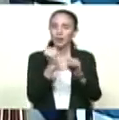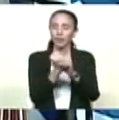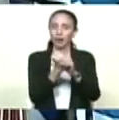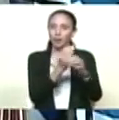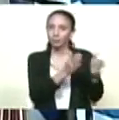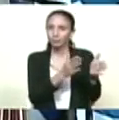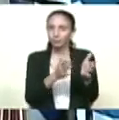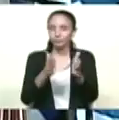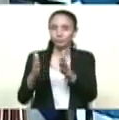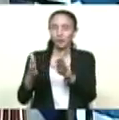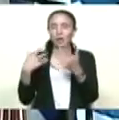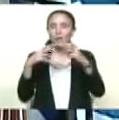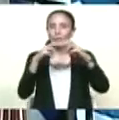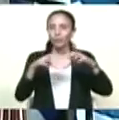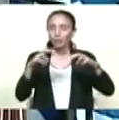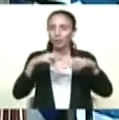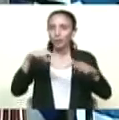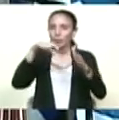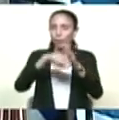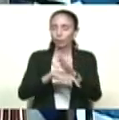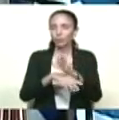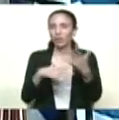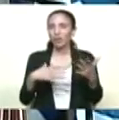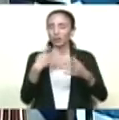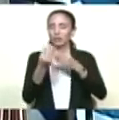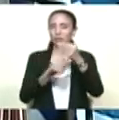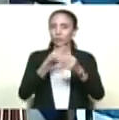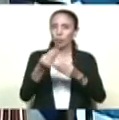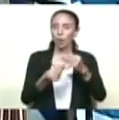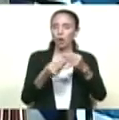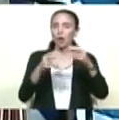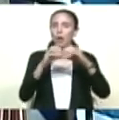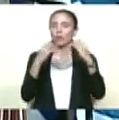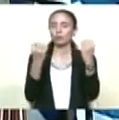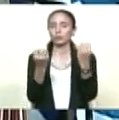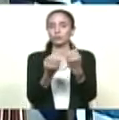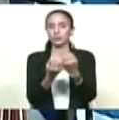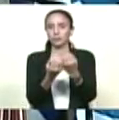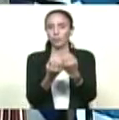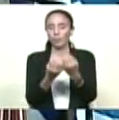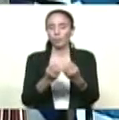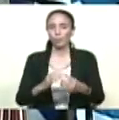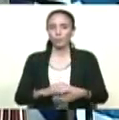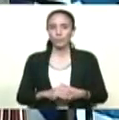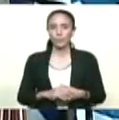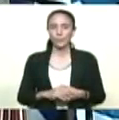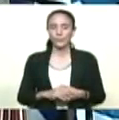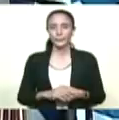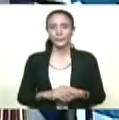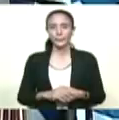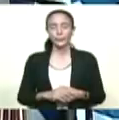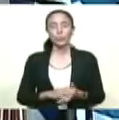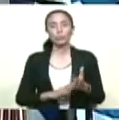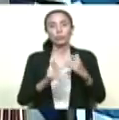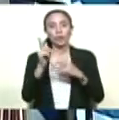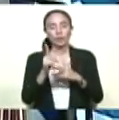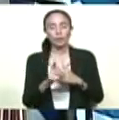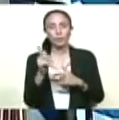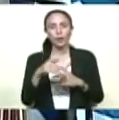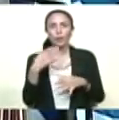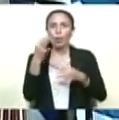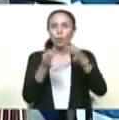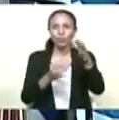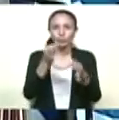obviamente conociendo está conociendo de esta causa el juzgado 8o de primera instancia